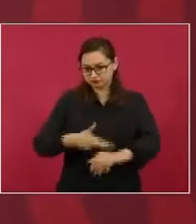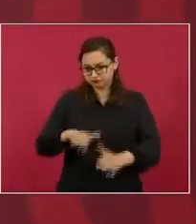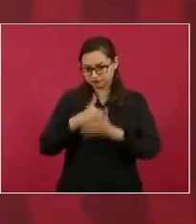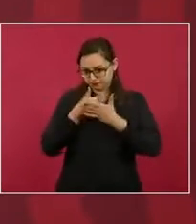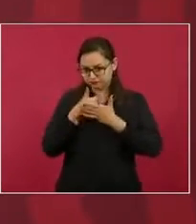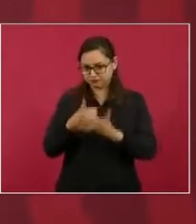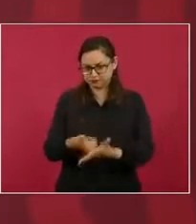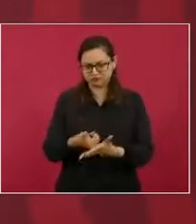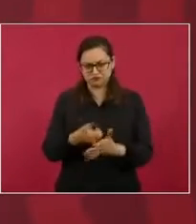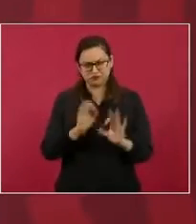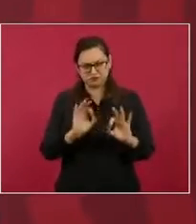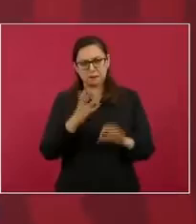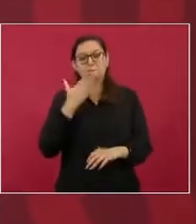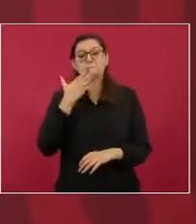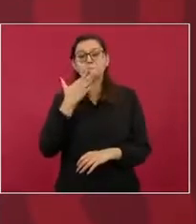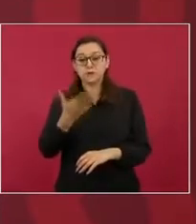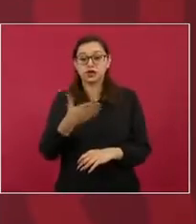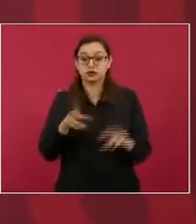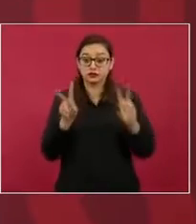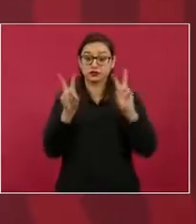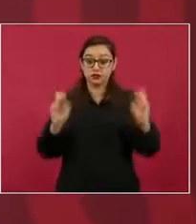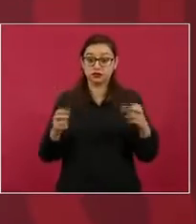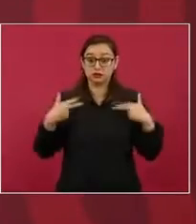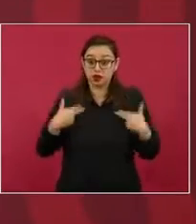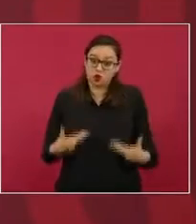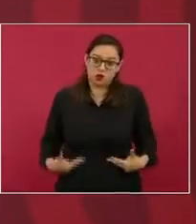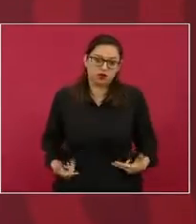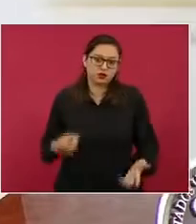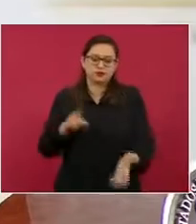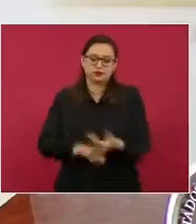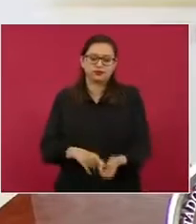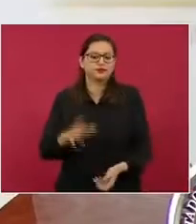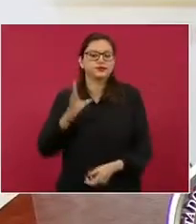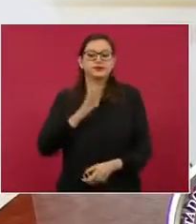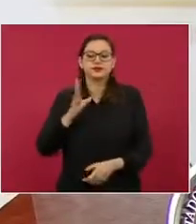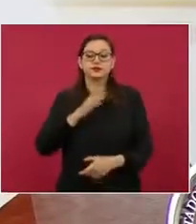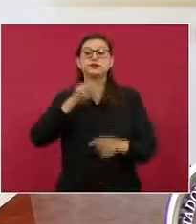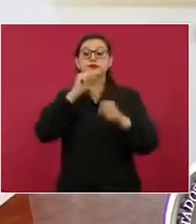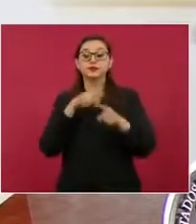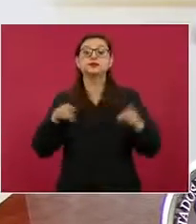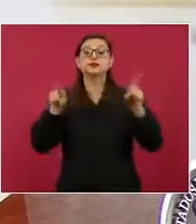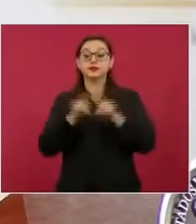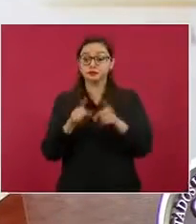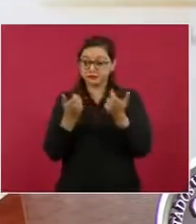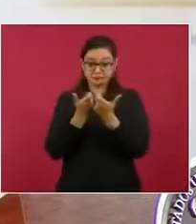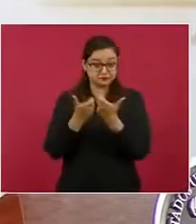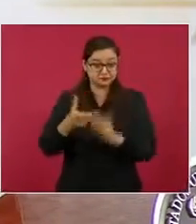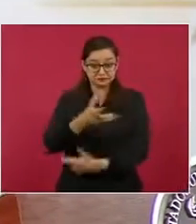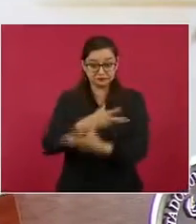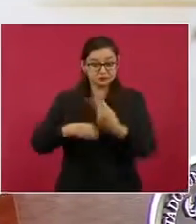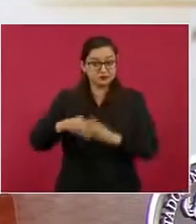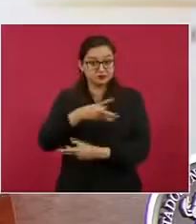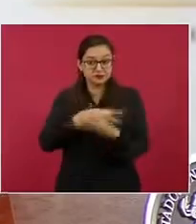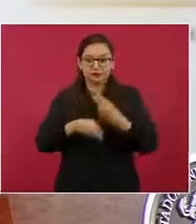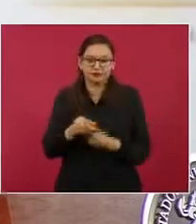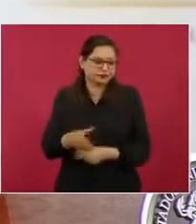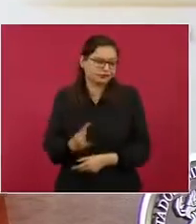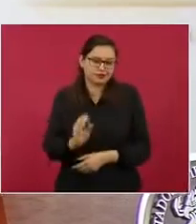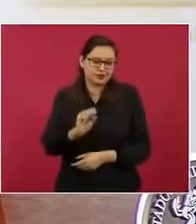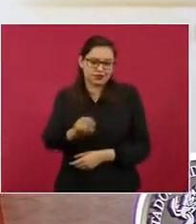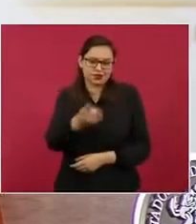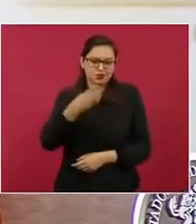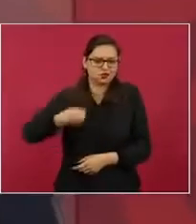habló de razones humanitarias y también por cuestiones económicas, y es lo que hemos venido nosotros